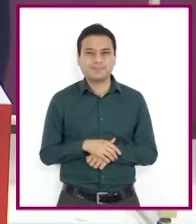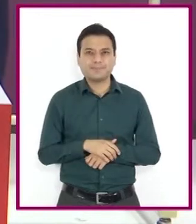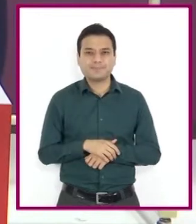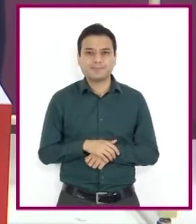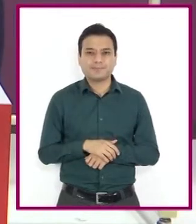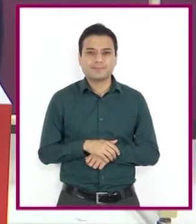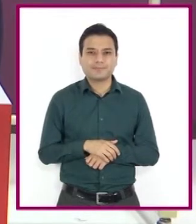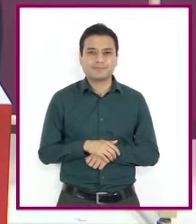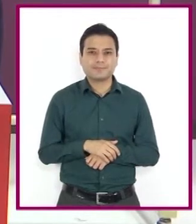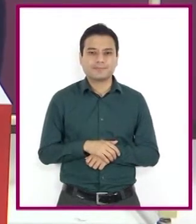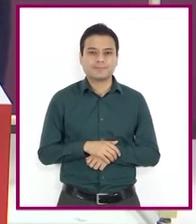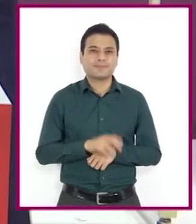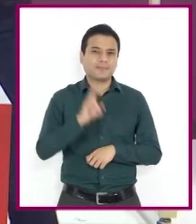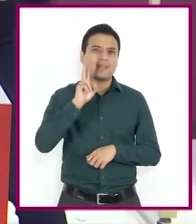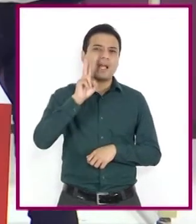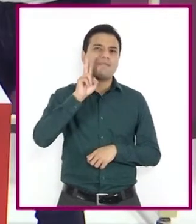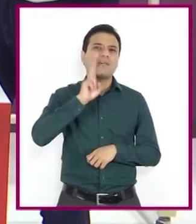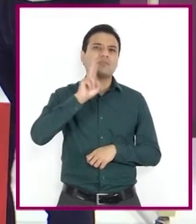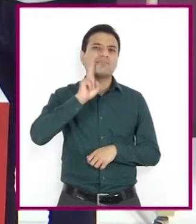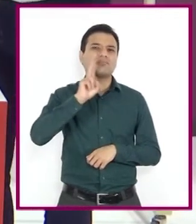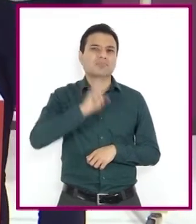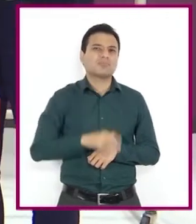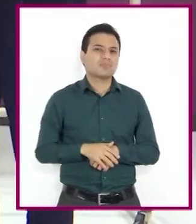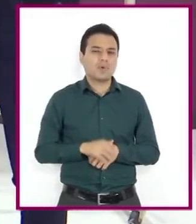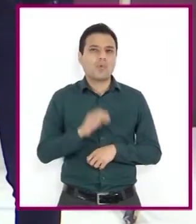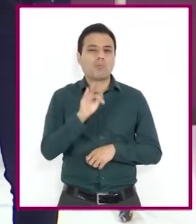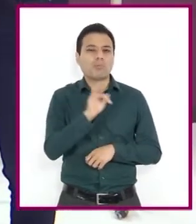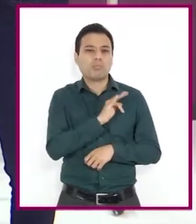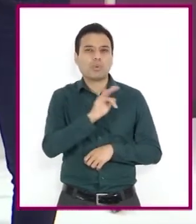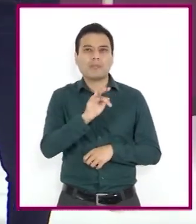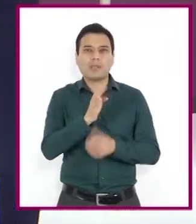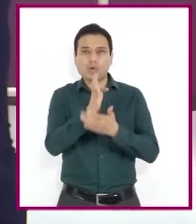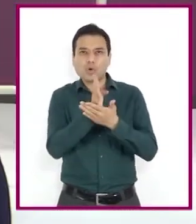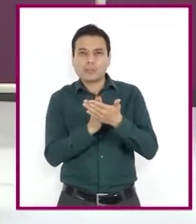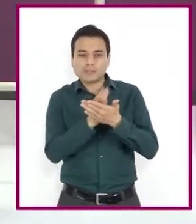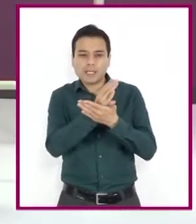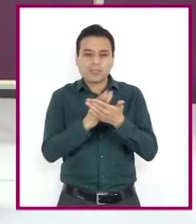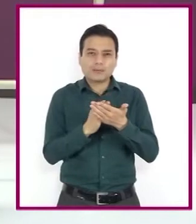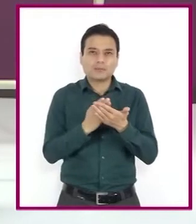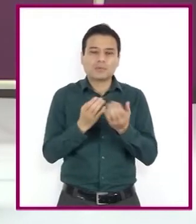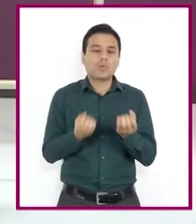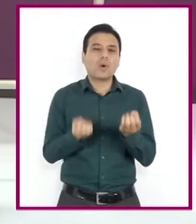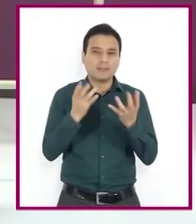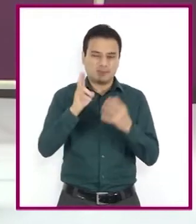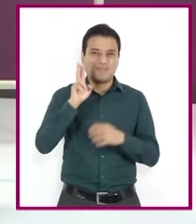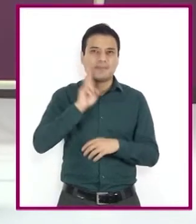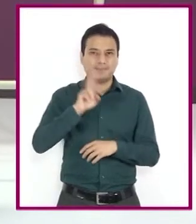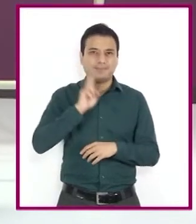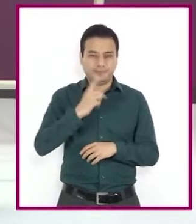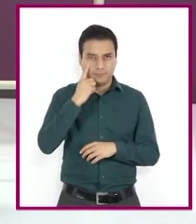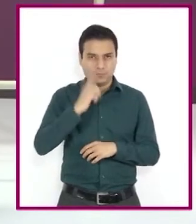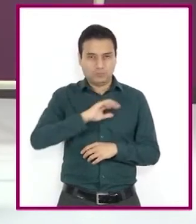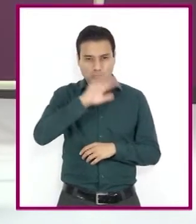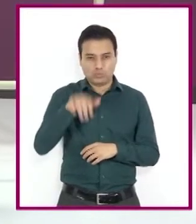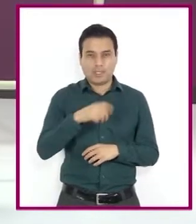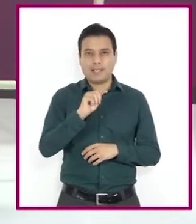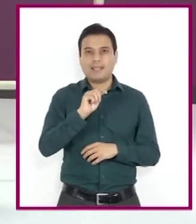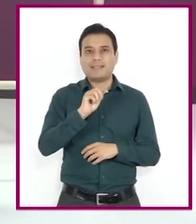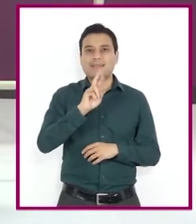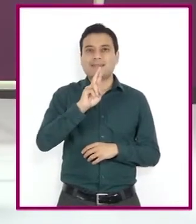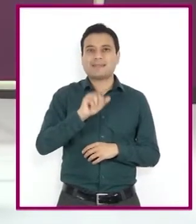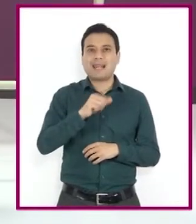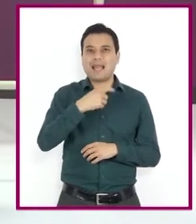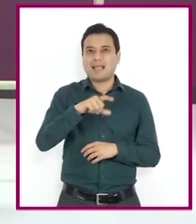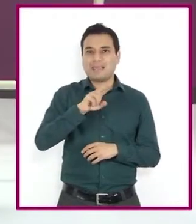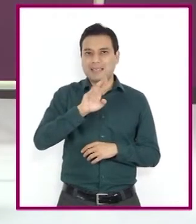que se puede cortar el pulmón. En este caso vamos a ubicar primero la tráquea. Aquí tenemos la laringe